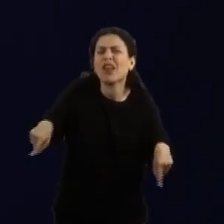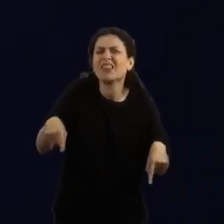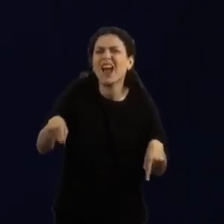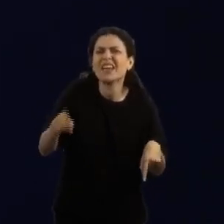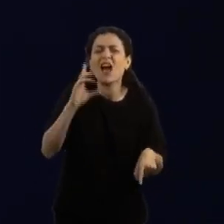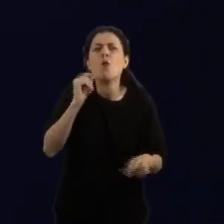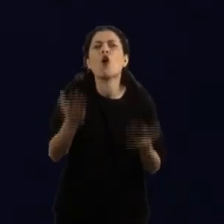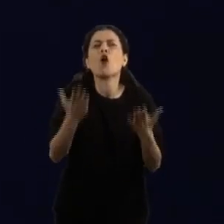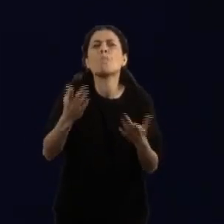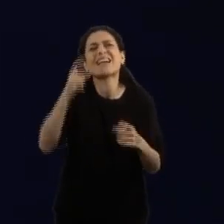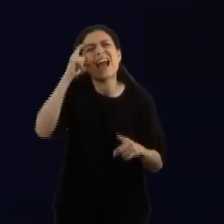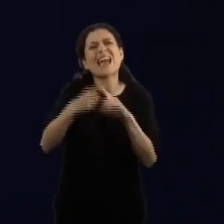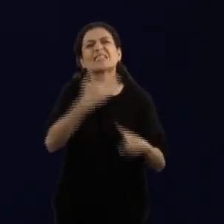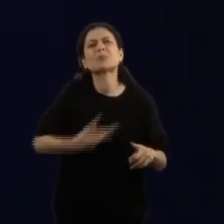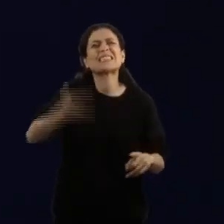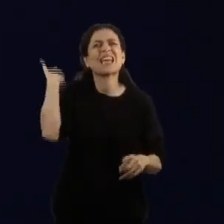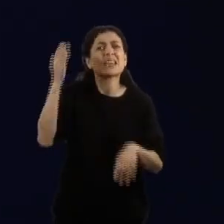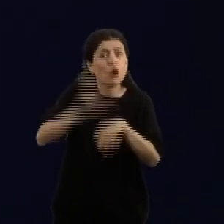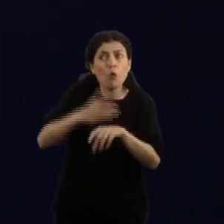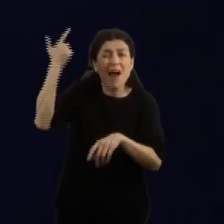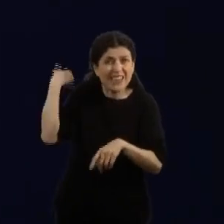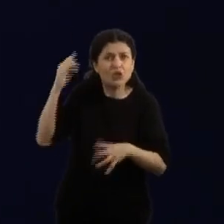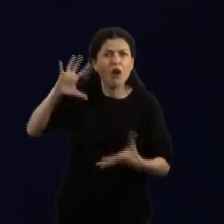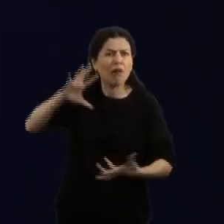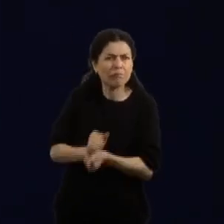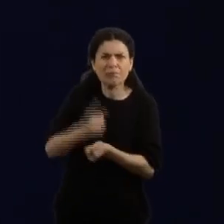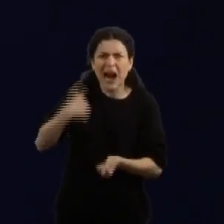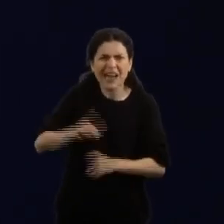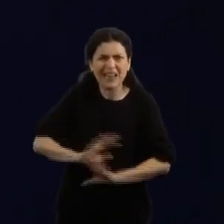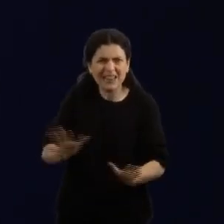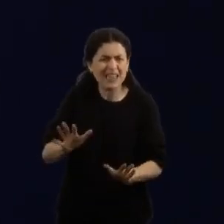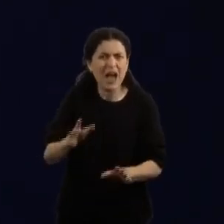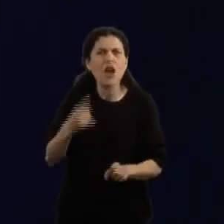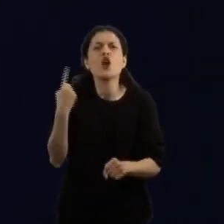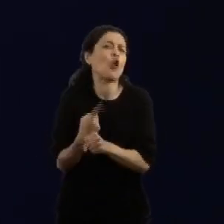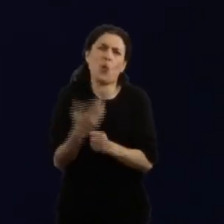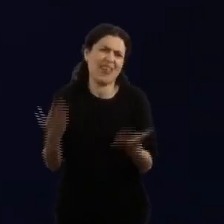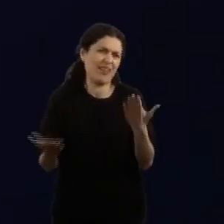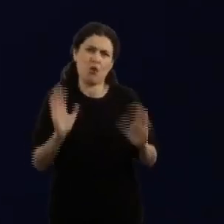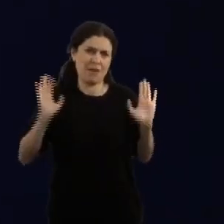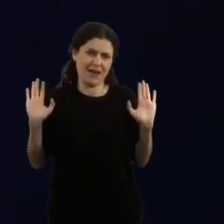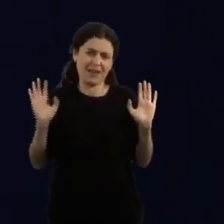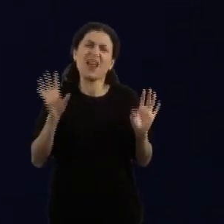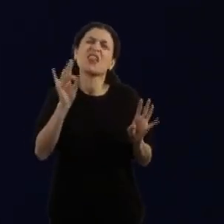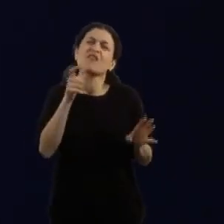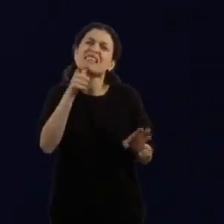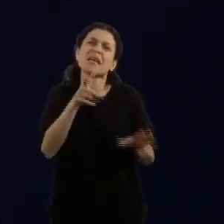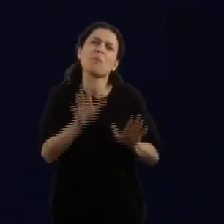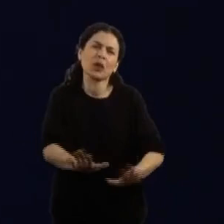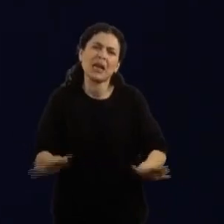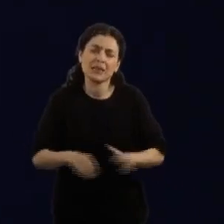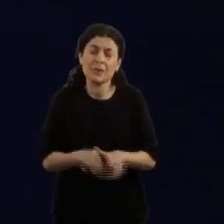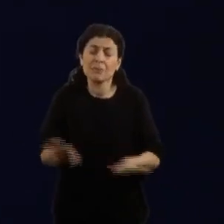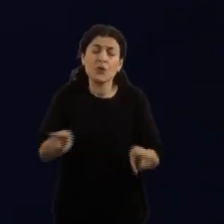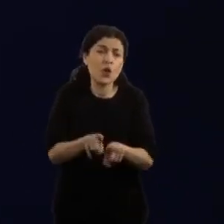destruyó todo es difícil después de contestar la pregunta. Pero de todas maneras,